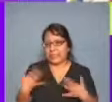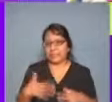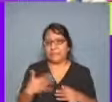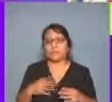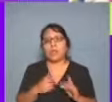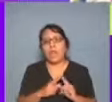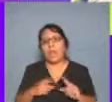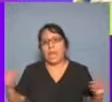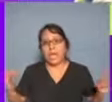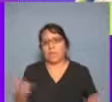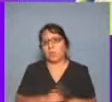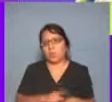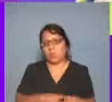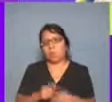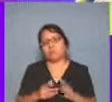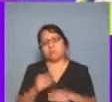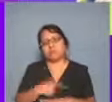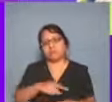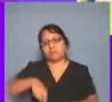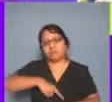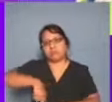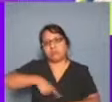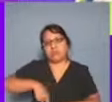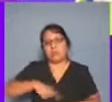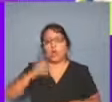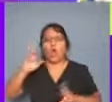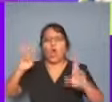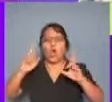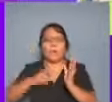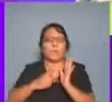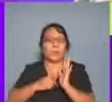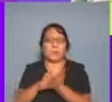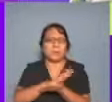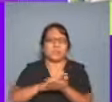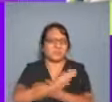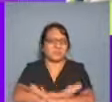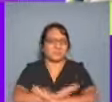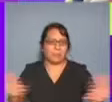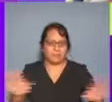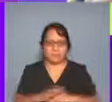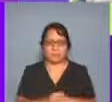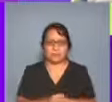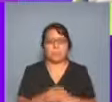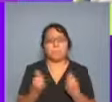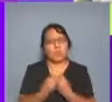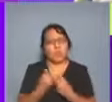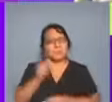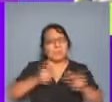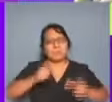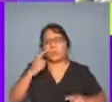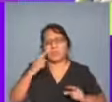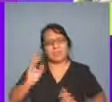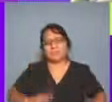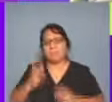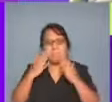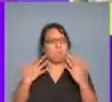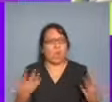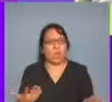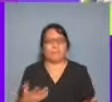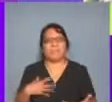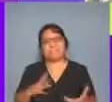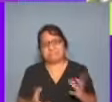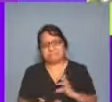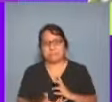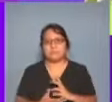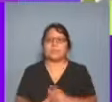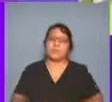que llega a buen Puerto y que esta problemática ya tenga su fin y se solucione muchos usuarios molestos y mucha gente perjudicada